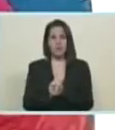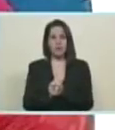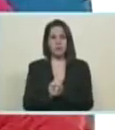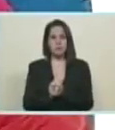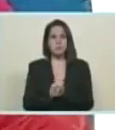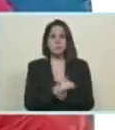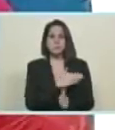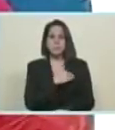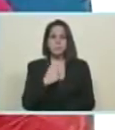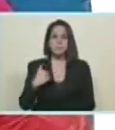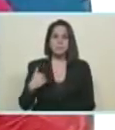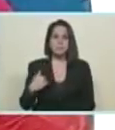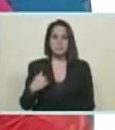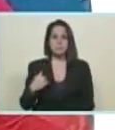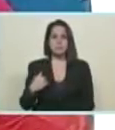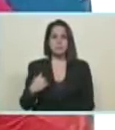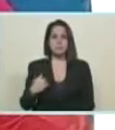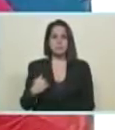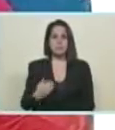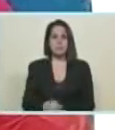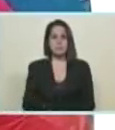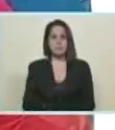Yo quiero que